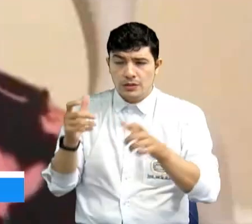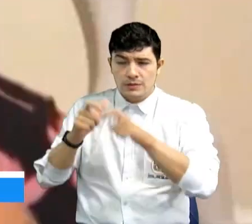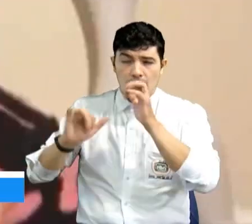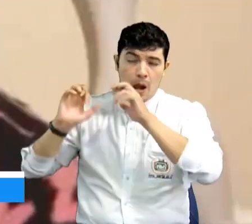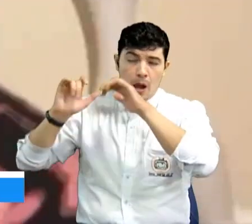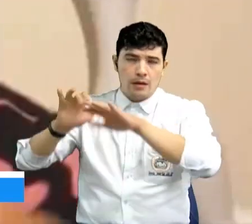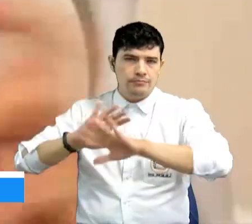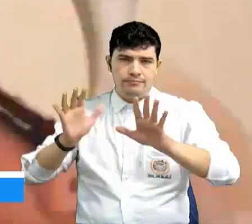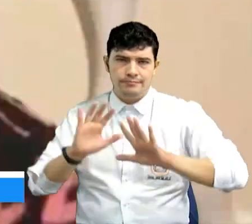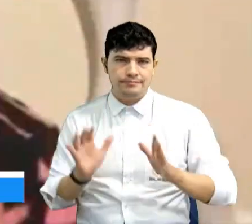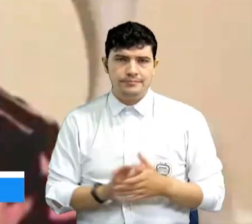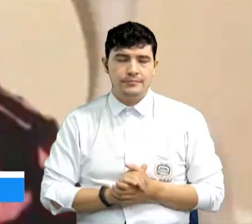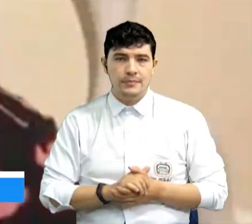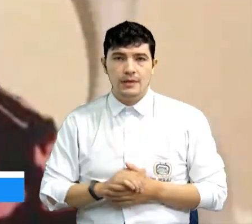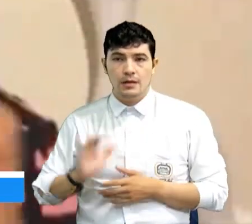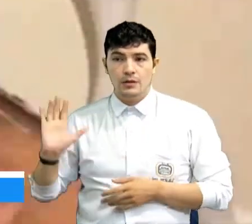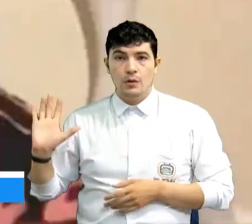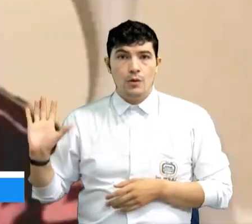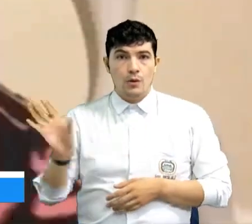si todos lo hacemos pues venceremos